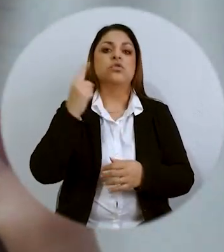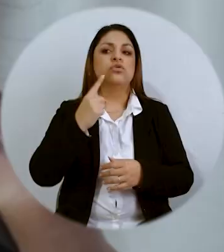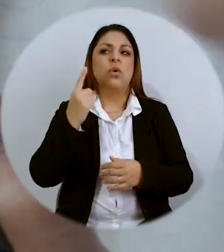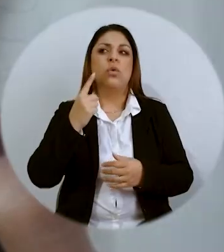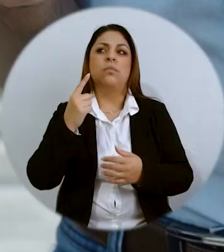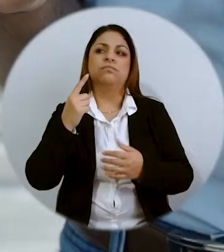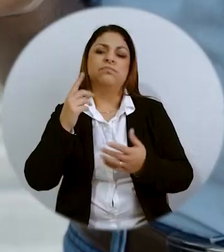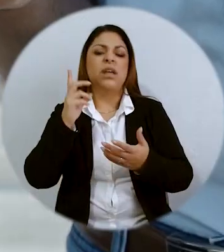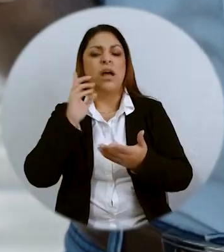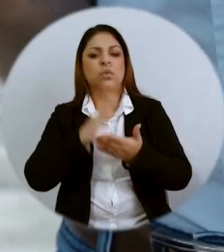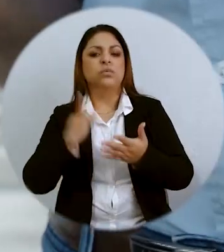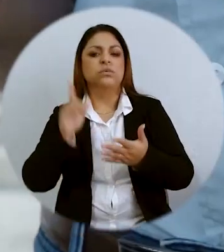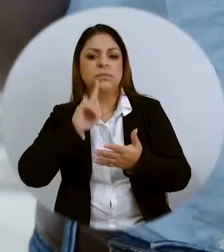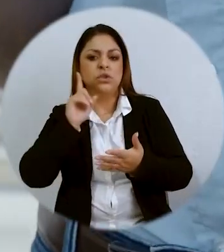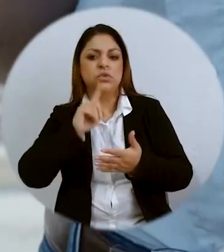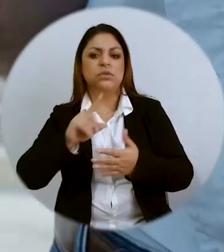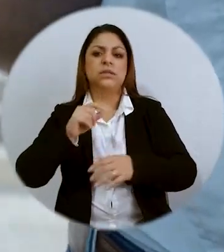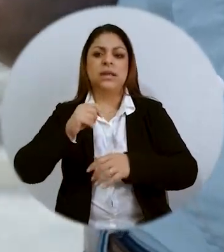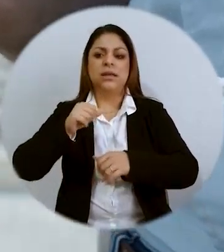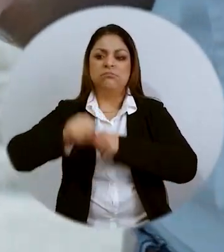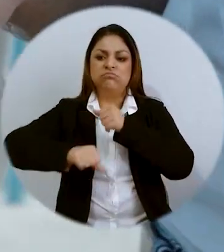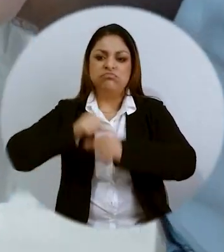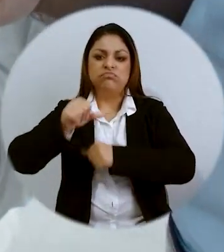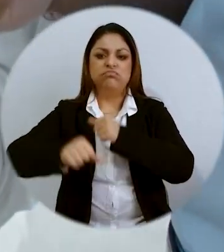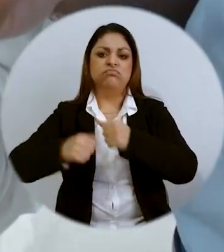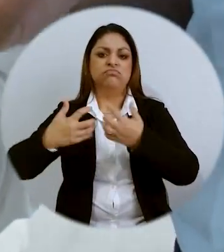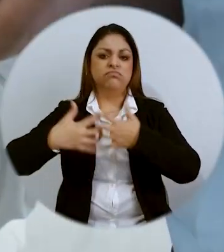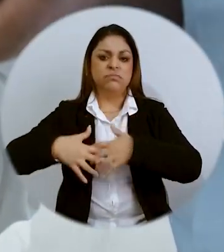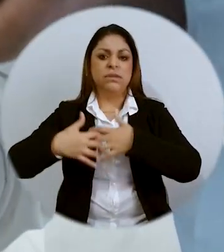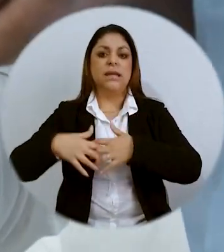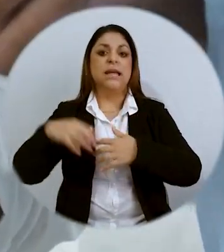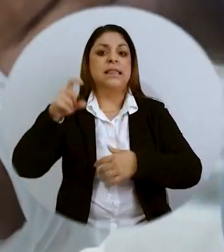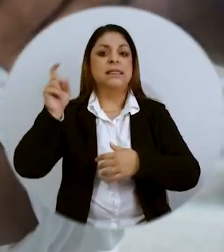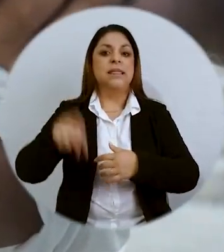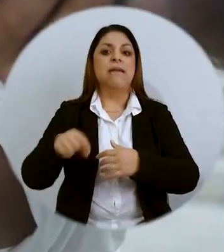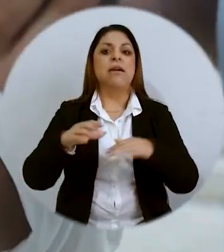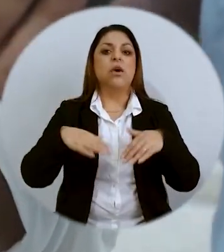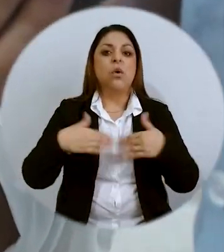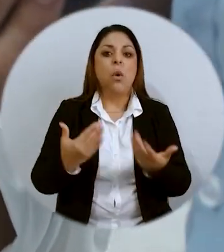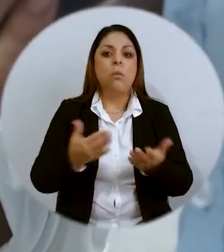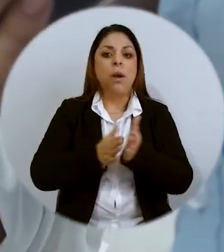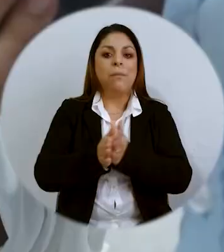de emprendedurismo y demás, es de cómo poder aprovechar